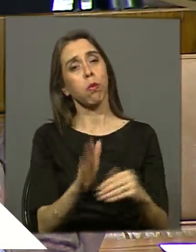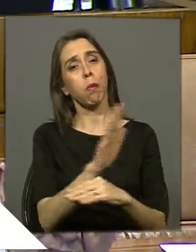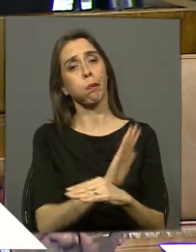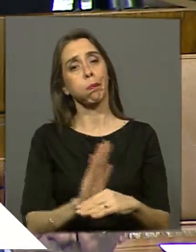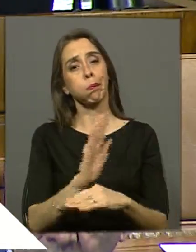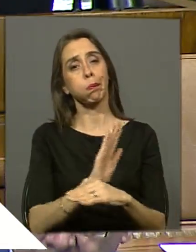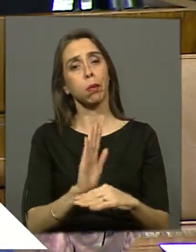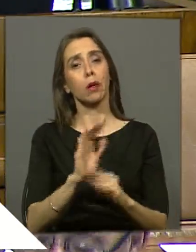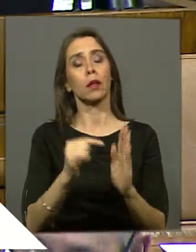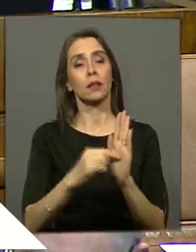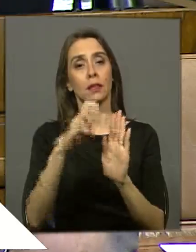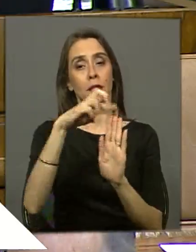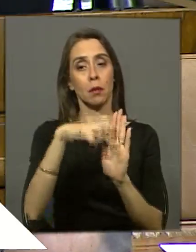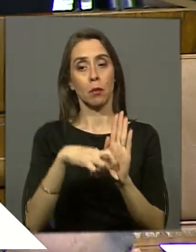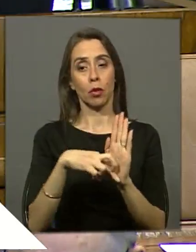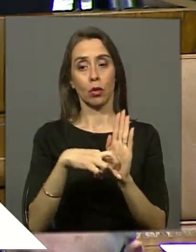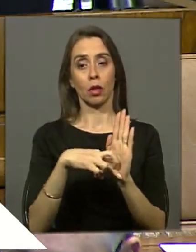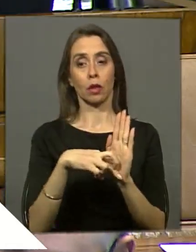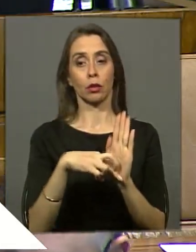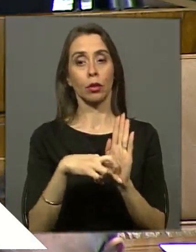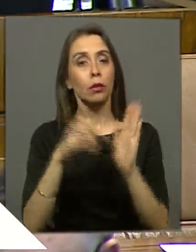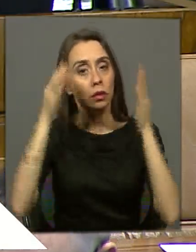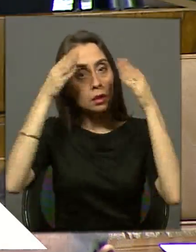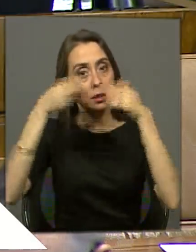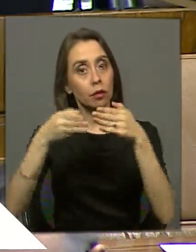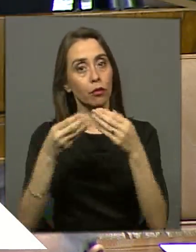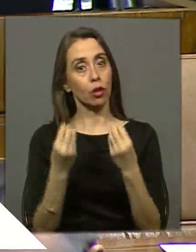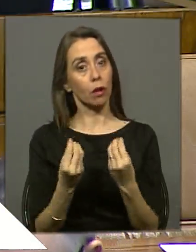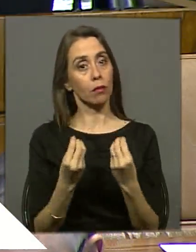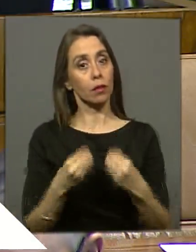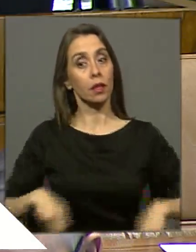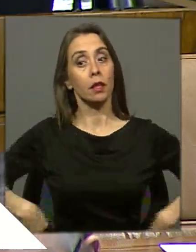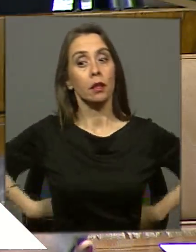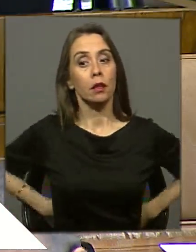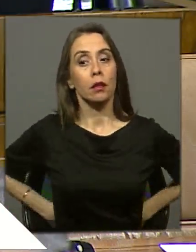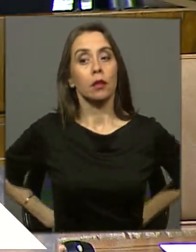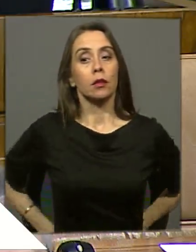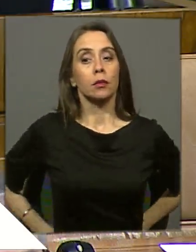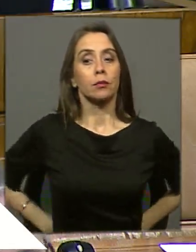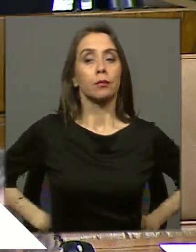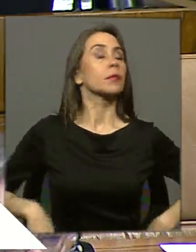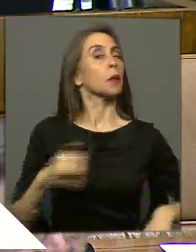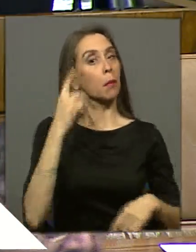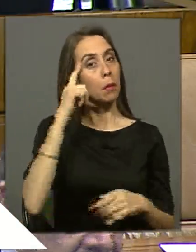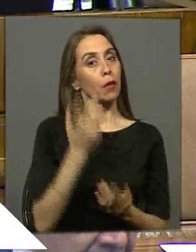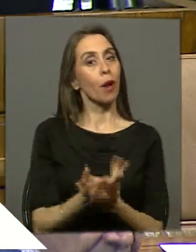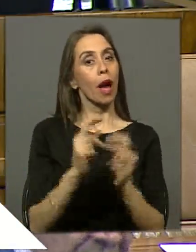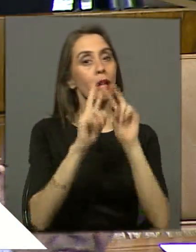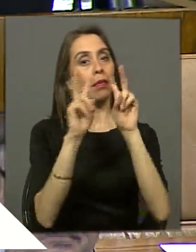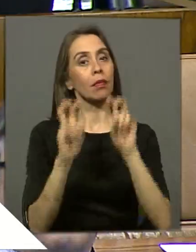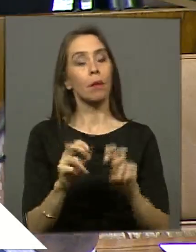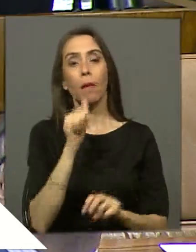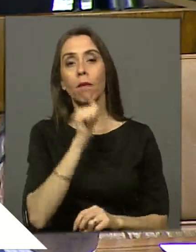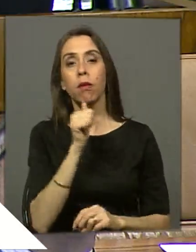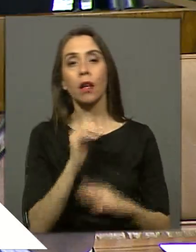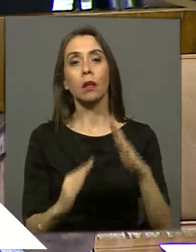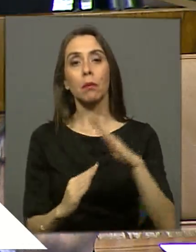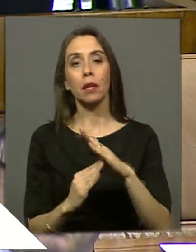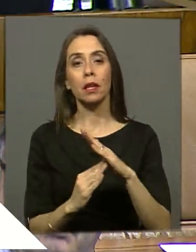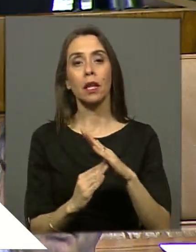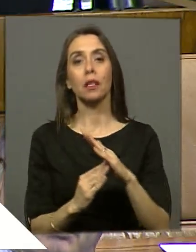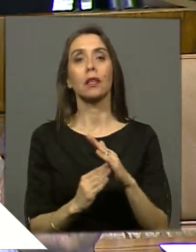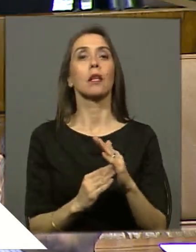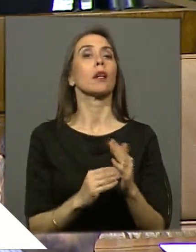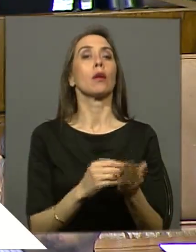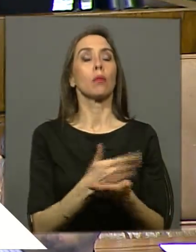proyecto de alguna manera se enfoca de buena manera sin embargo hay temas que quedan pendientes como por ejemplo una fuerte agenda